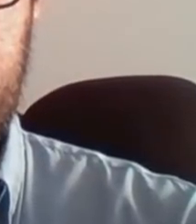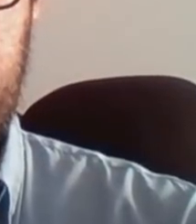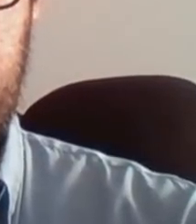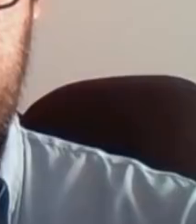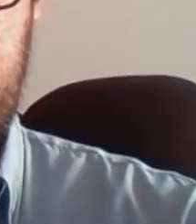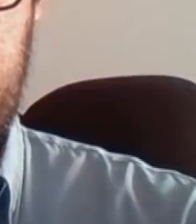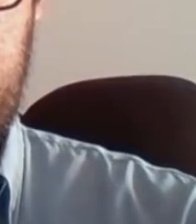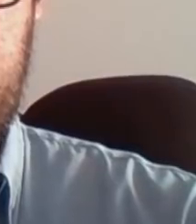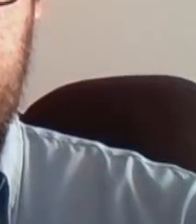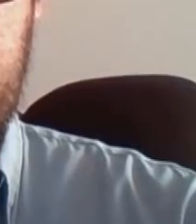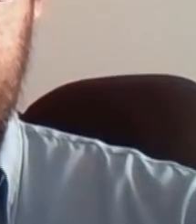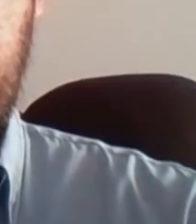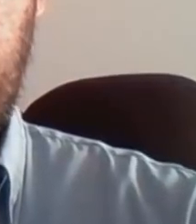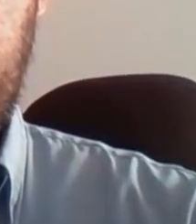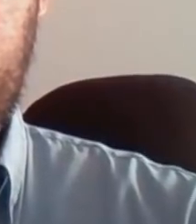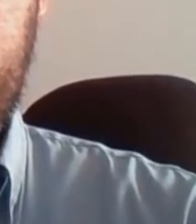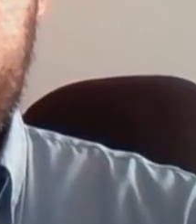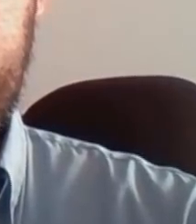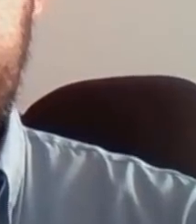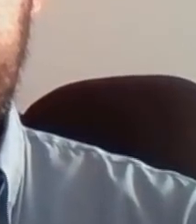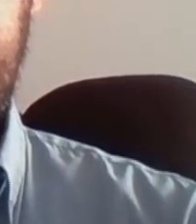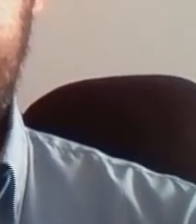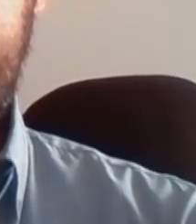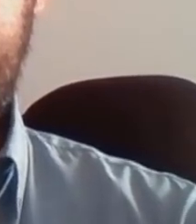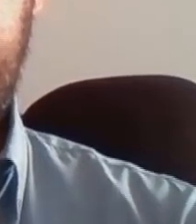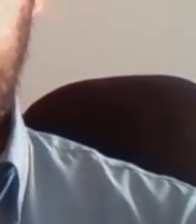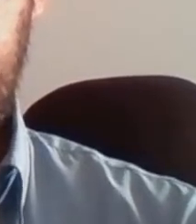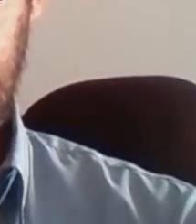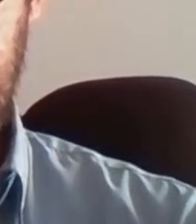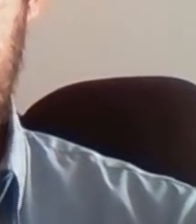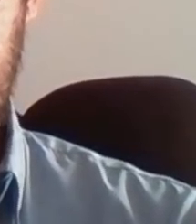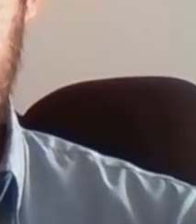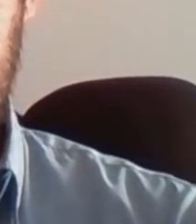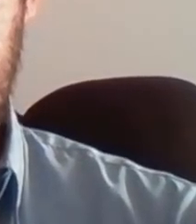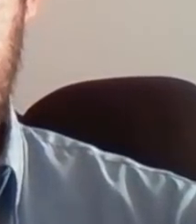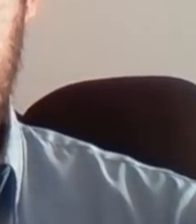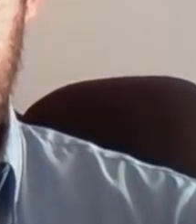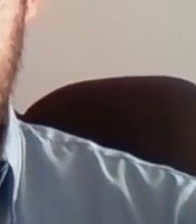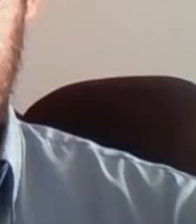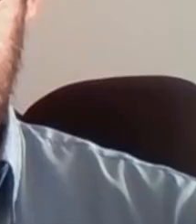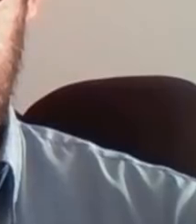estas medidas, de alguna manera económica, tiene una parte, por supuesto, económica de esta tarde.